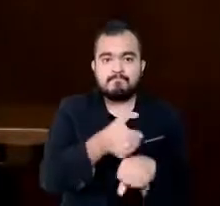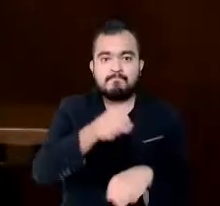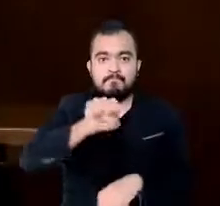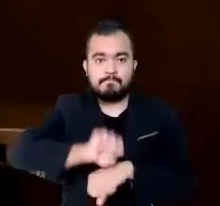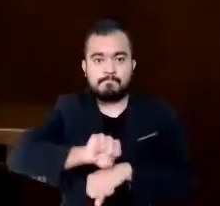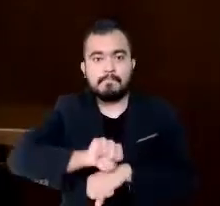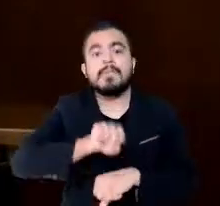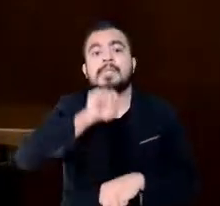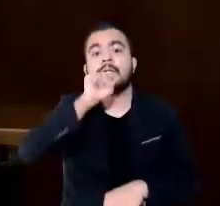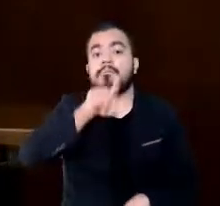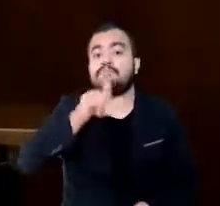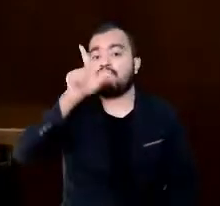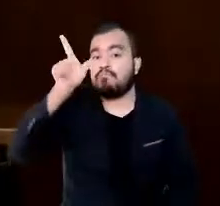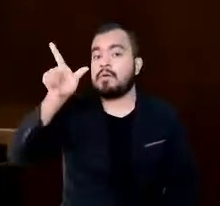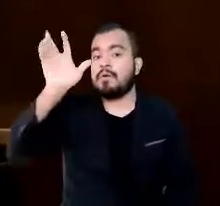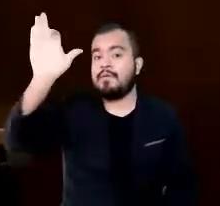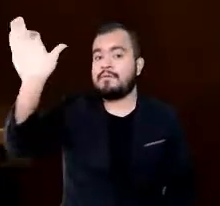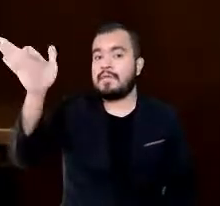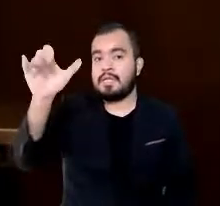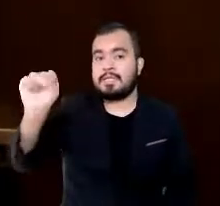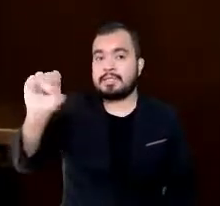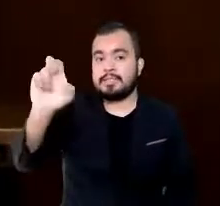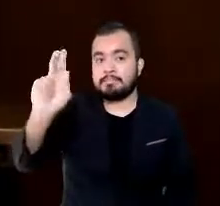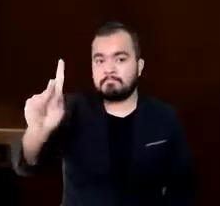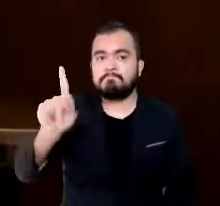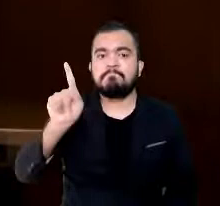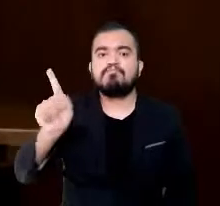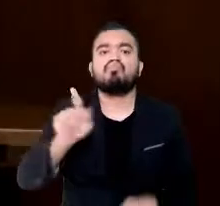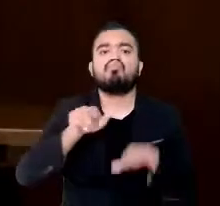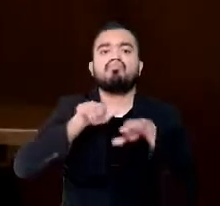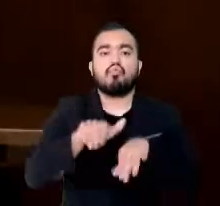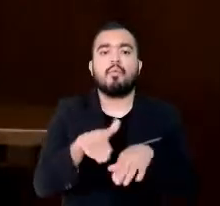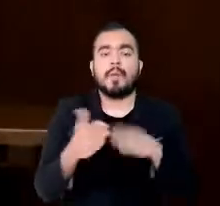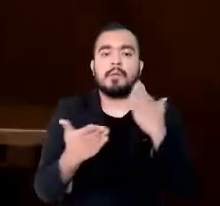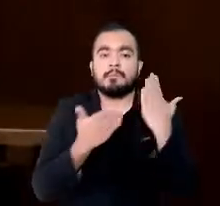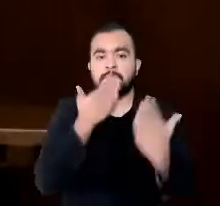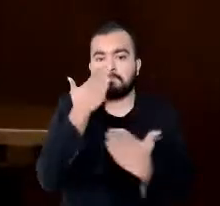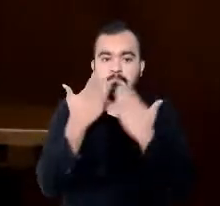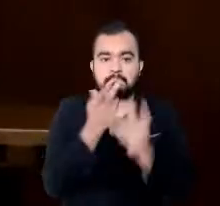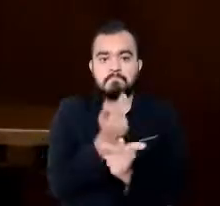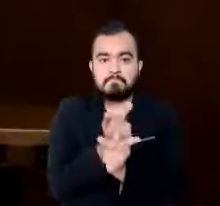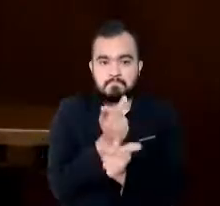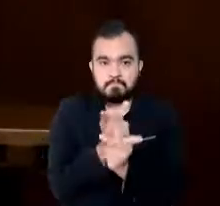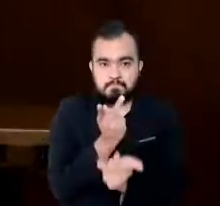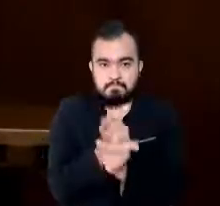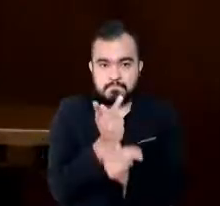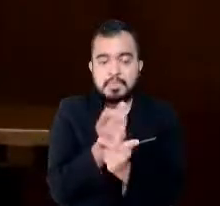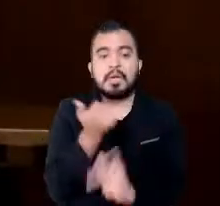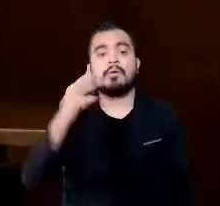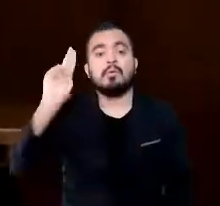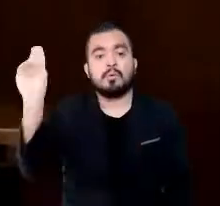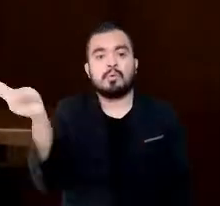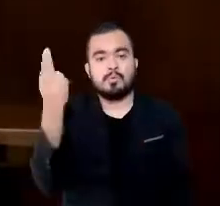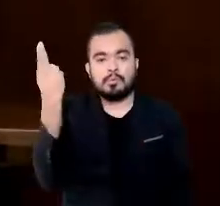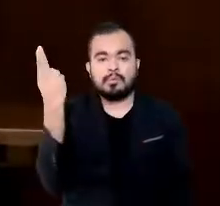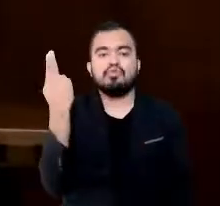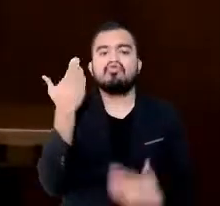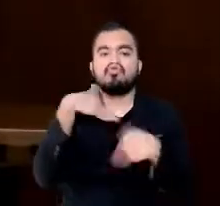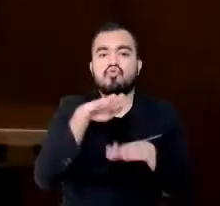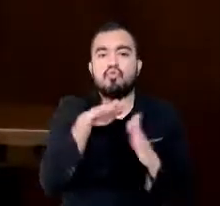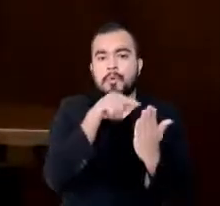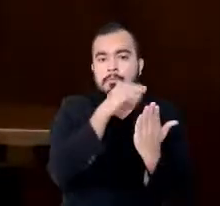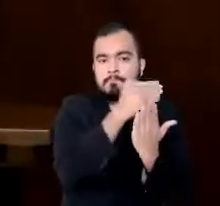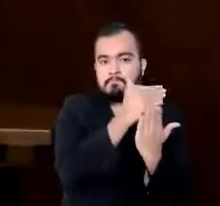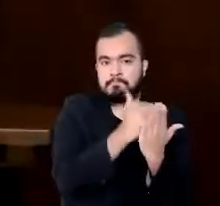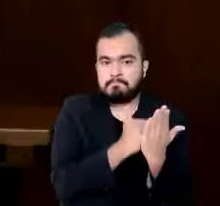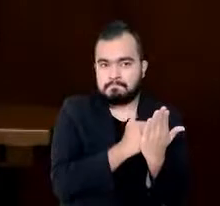autoridad educativa federal respecto de estudios de educación media superior y superior conforme a las especificaciones